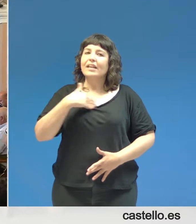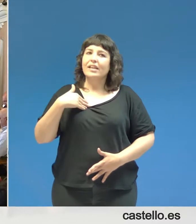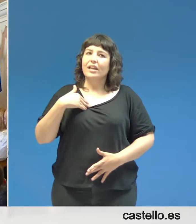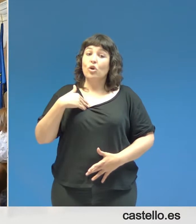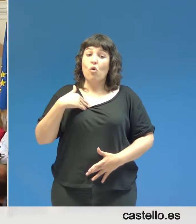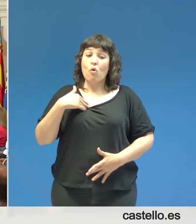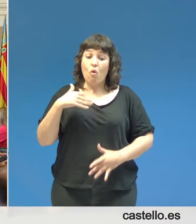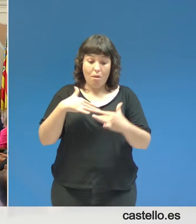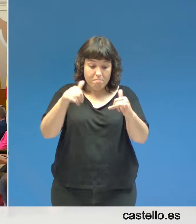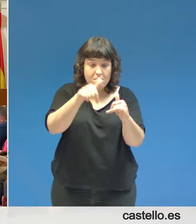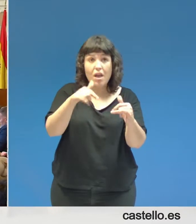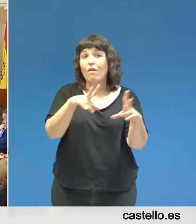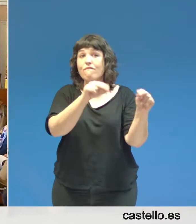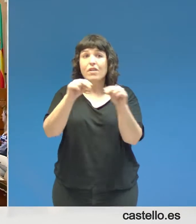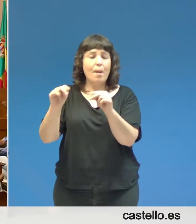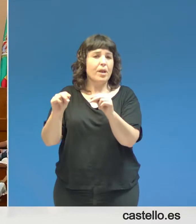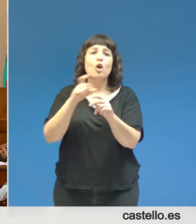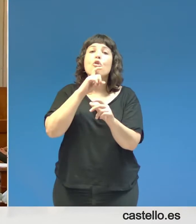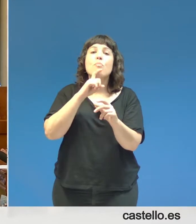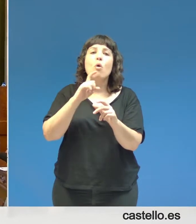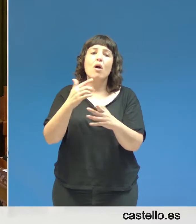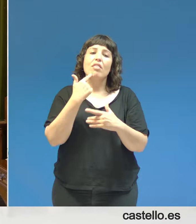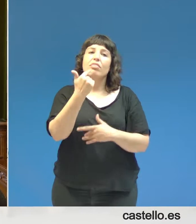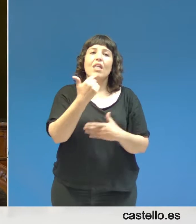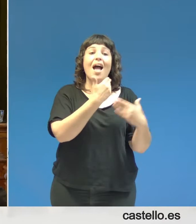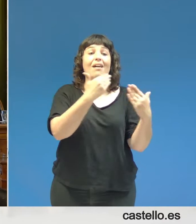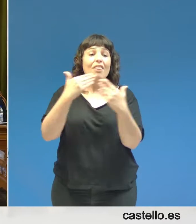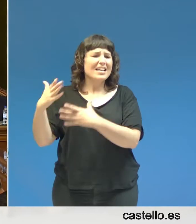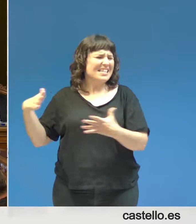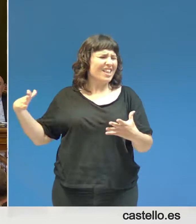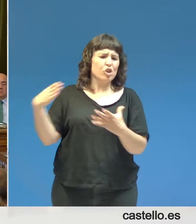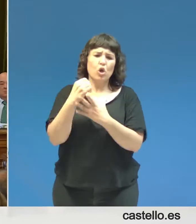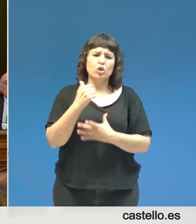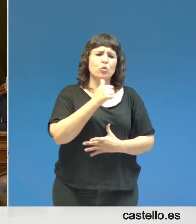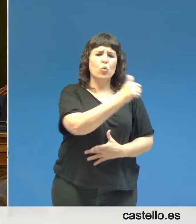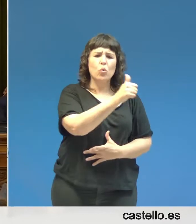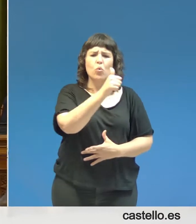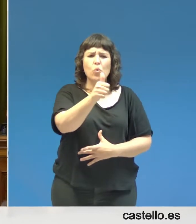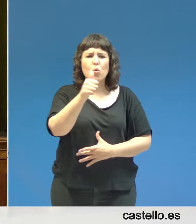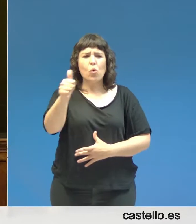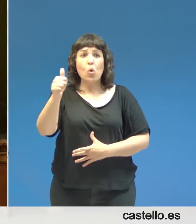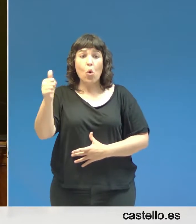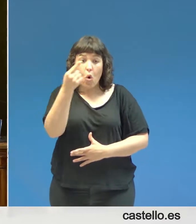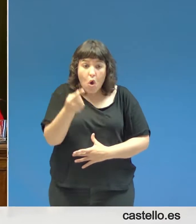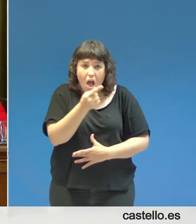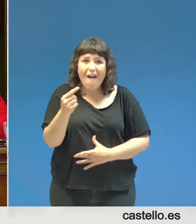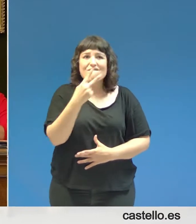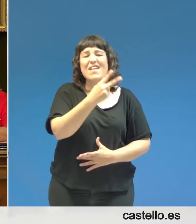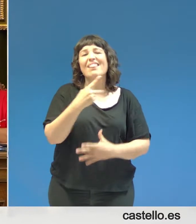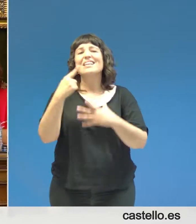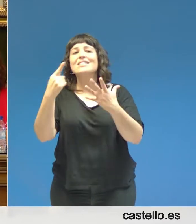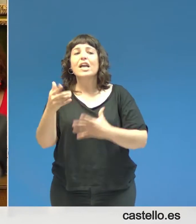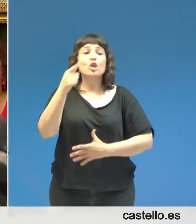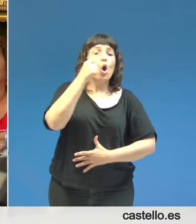terminar este pleno con un agradecimiento a todos y cada uno de los 26 hombres y mujeres